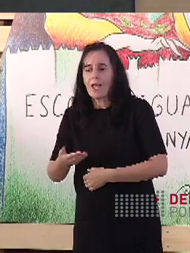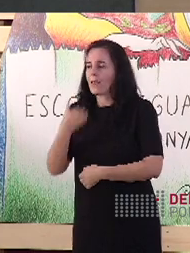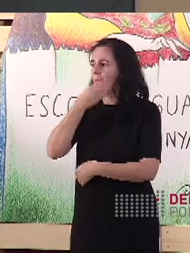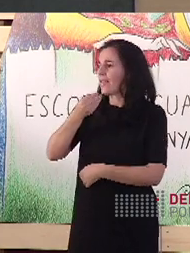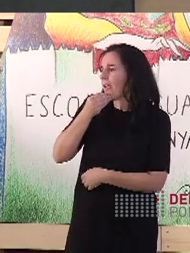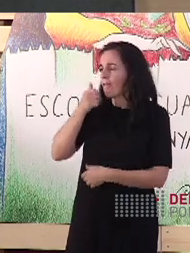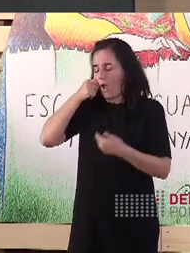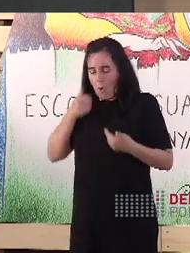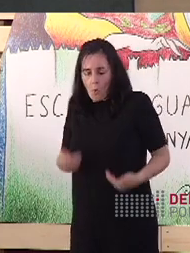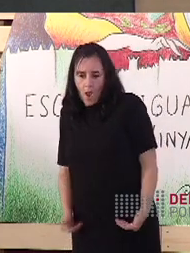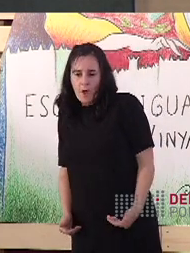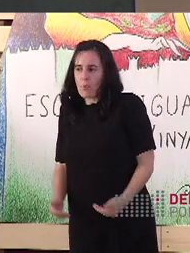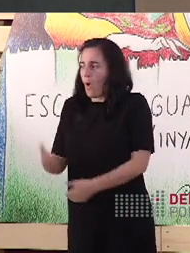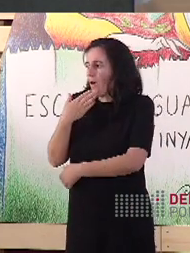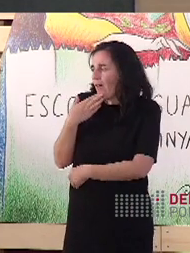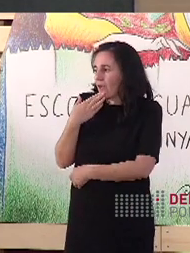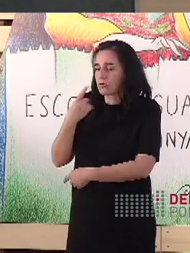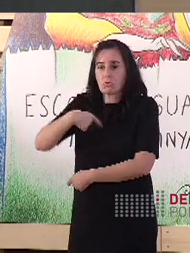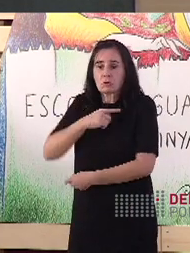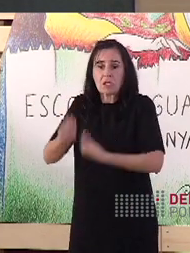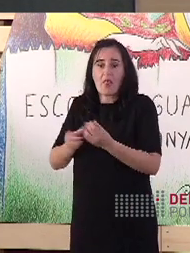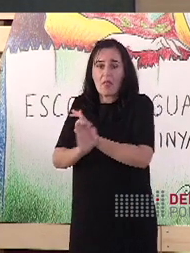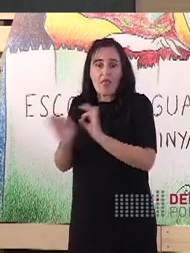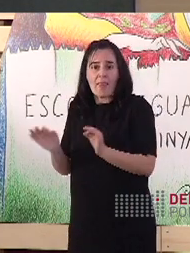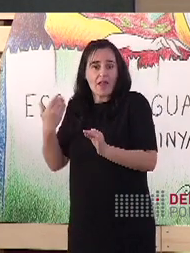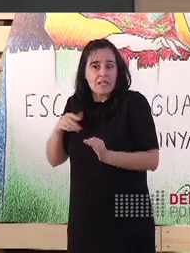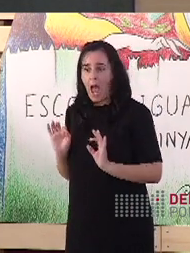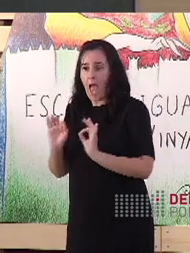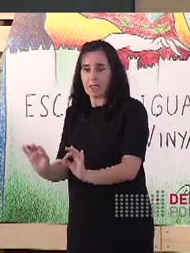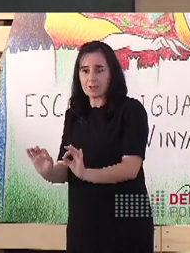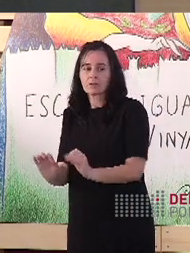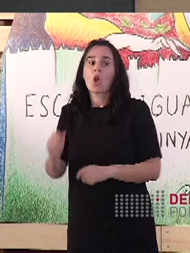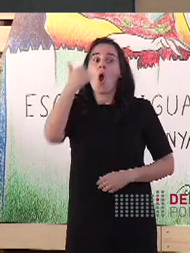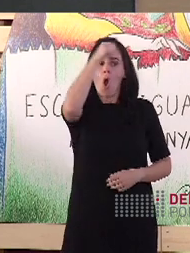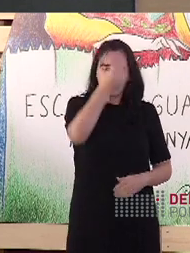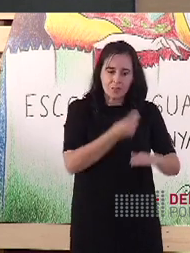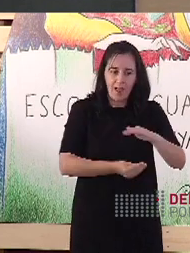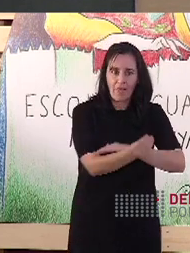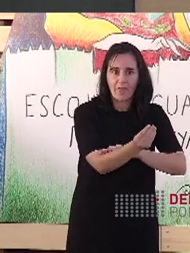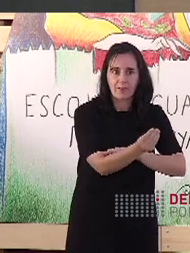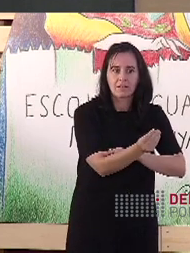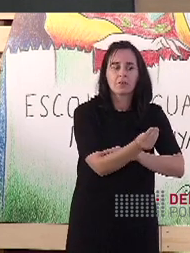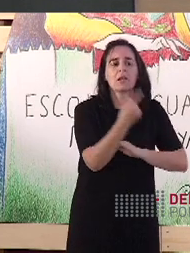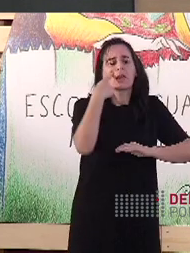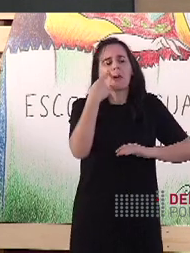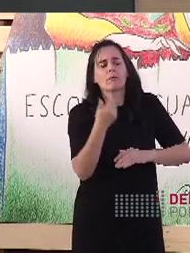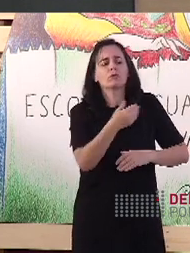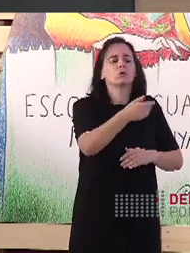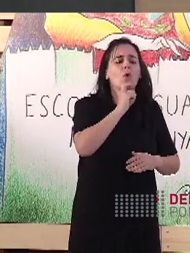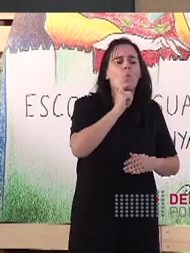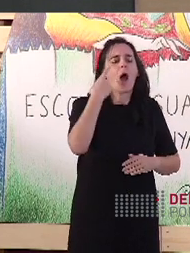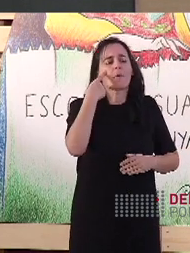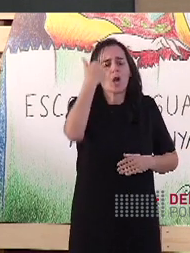por nuestra edad. No tenemos que hacer nada, ya está, ya estamos colocadas ahí. Los hombres nacéis y bueno, ya veremos si sois hombres de verdad o